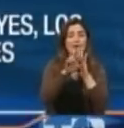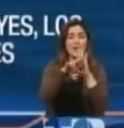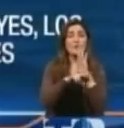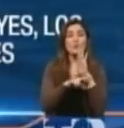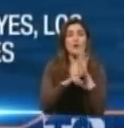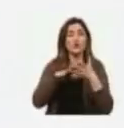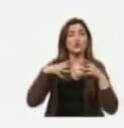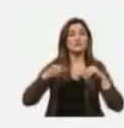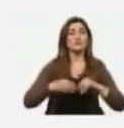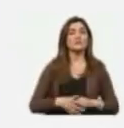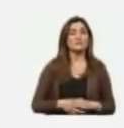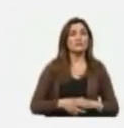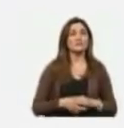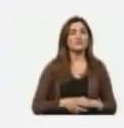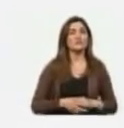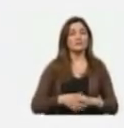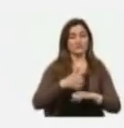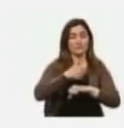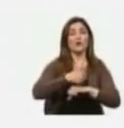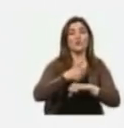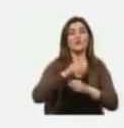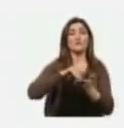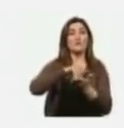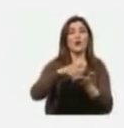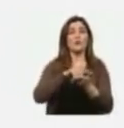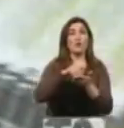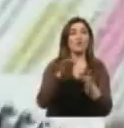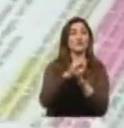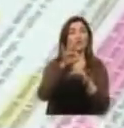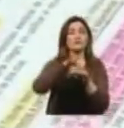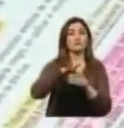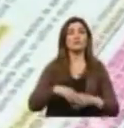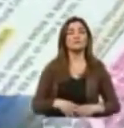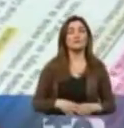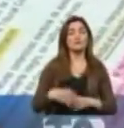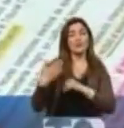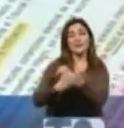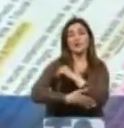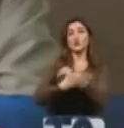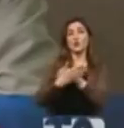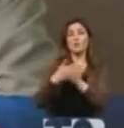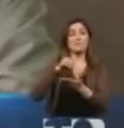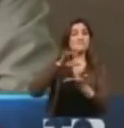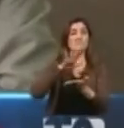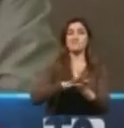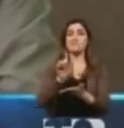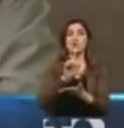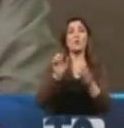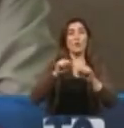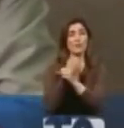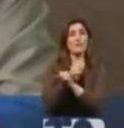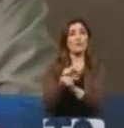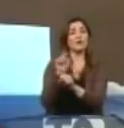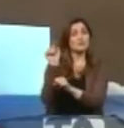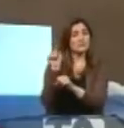o las resoluciones, esto por parte de las autoridades o miembros de la función electoral. Ahora la sentencia todavía no está ejecutoriada y podrían